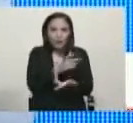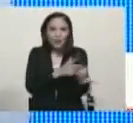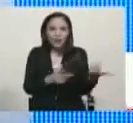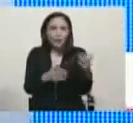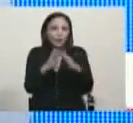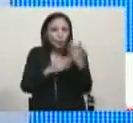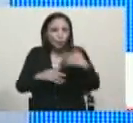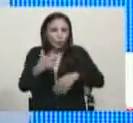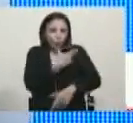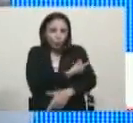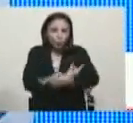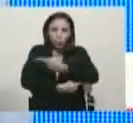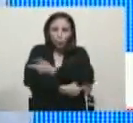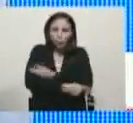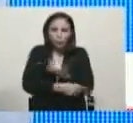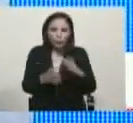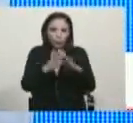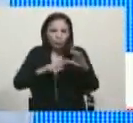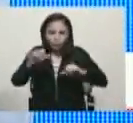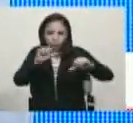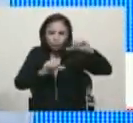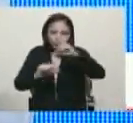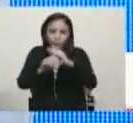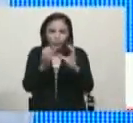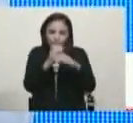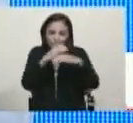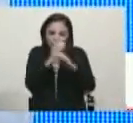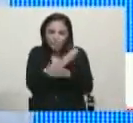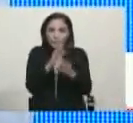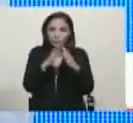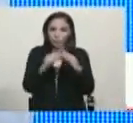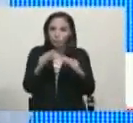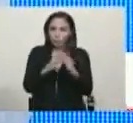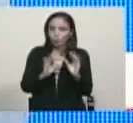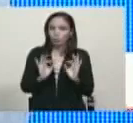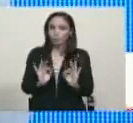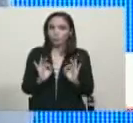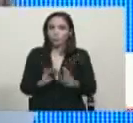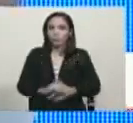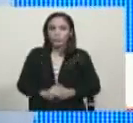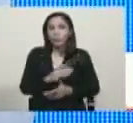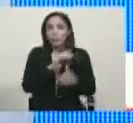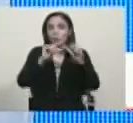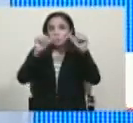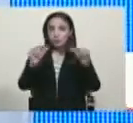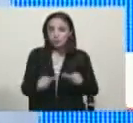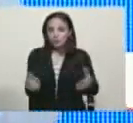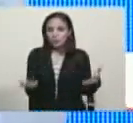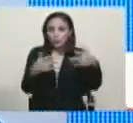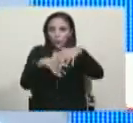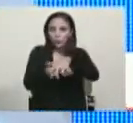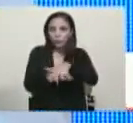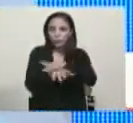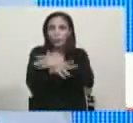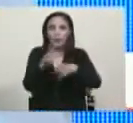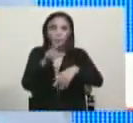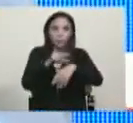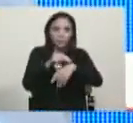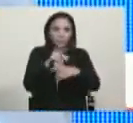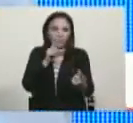bioanalista, enfermeros, enfermeras, en todo el sistema de consultorios nacionales, de